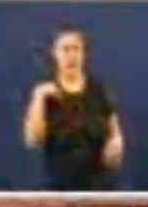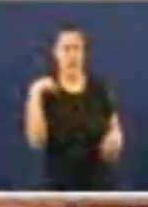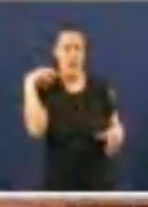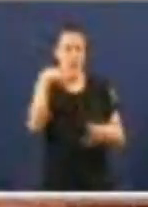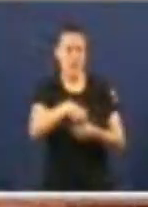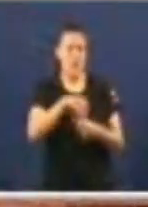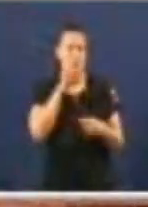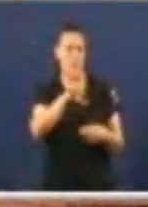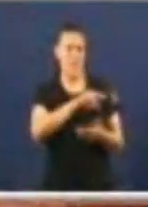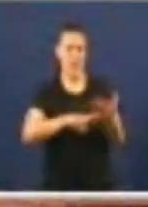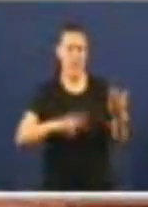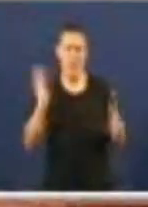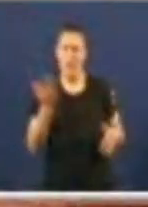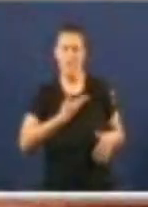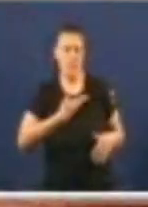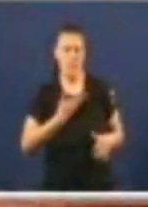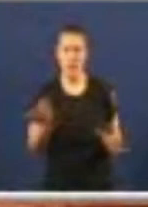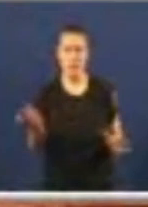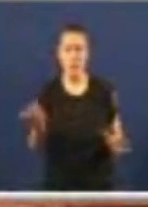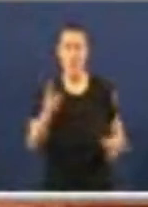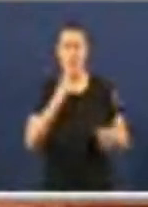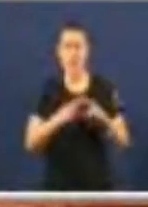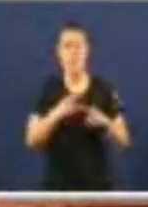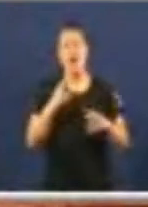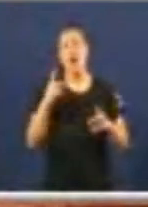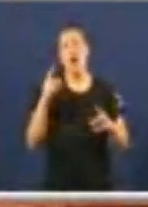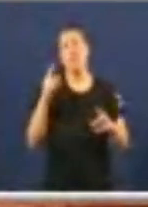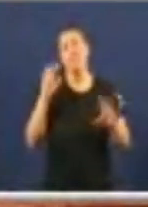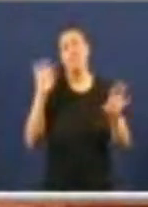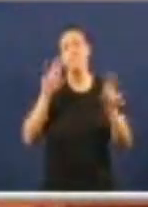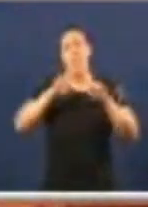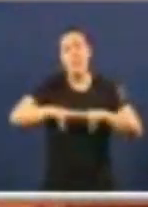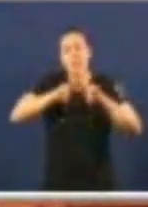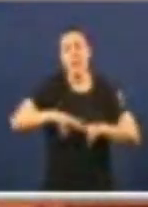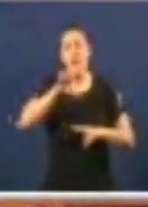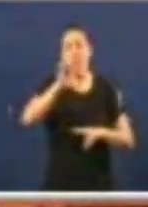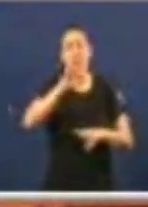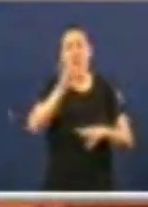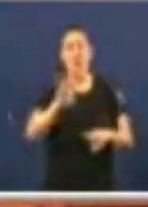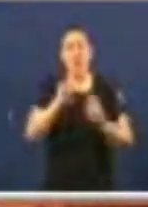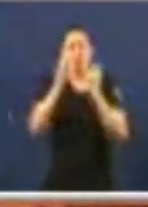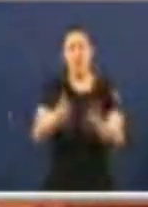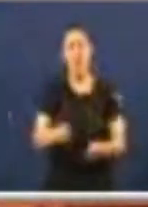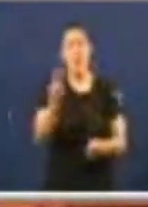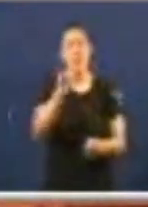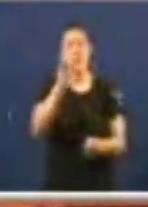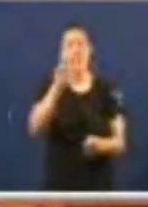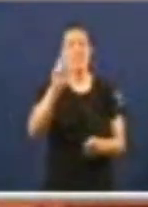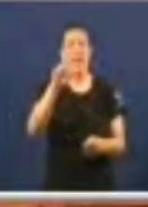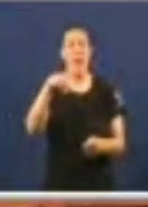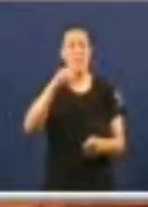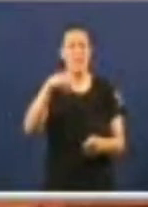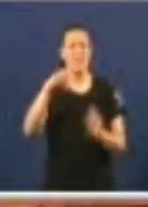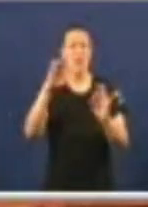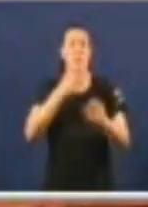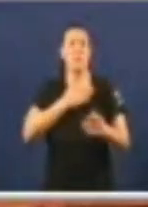noso país. Na denominada Operación Lezo acabamos de ver como se imputa a Villarmir, o propietario de